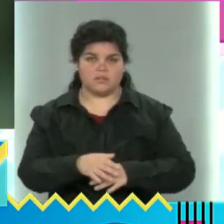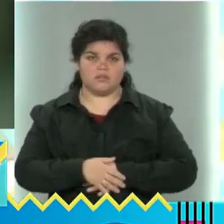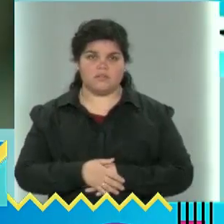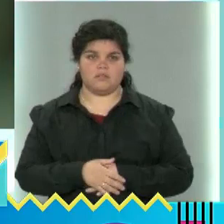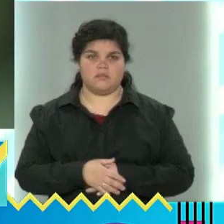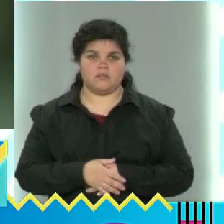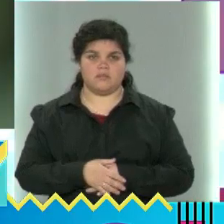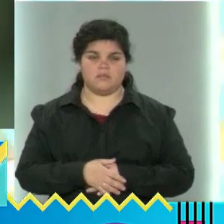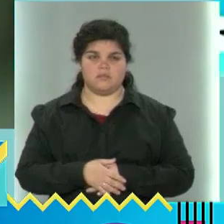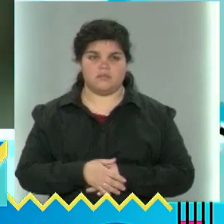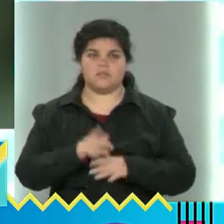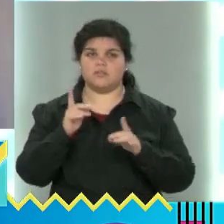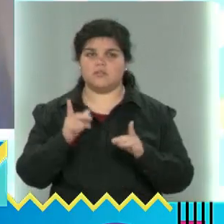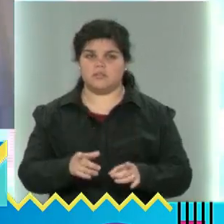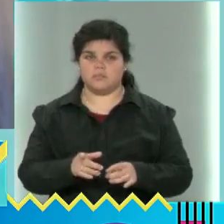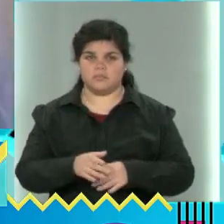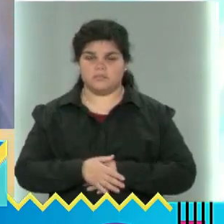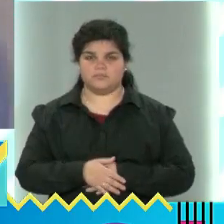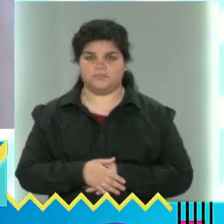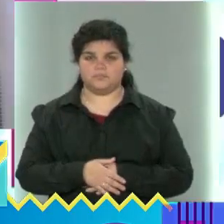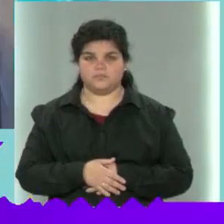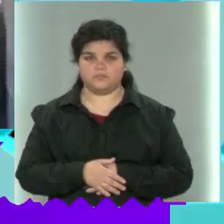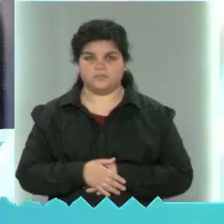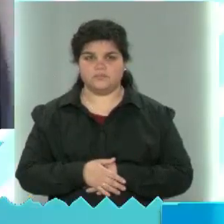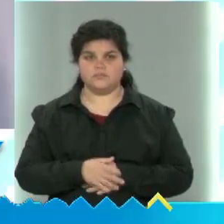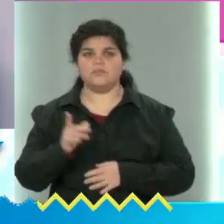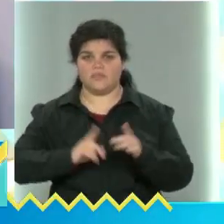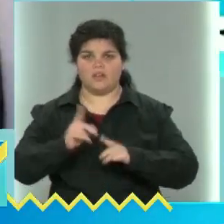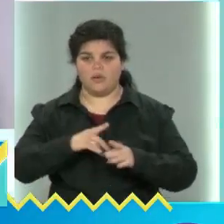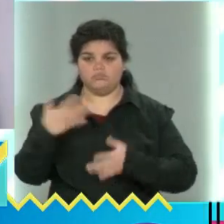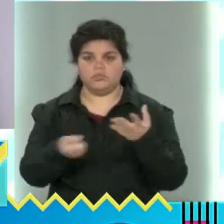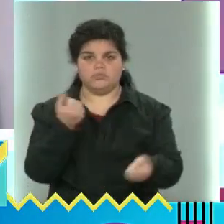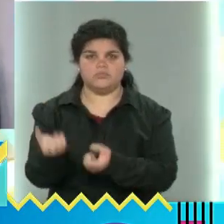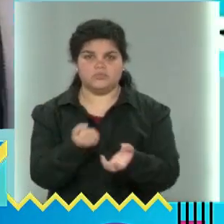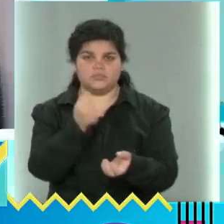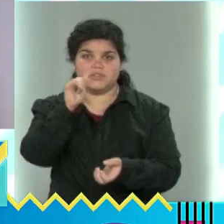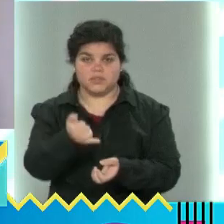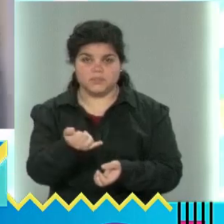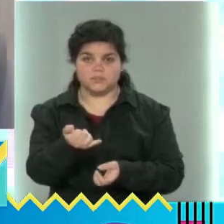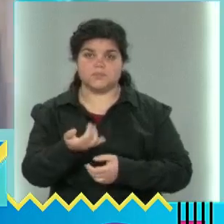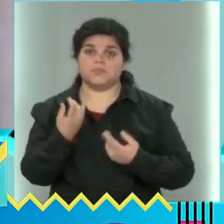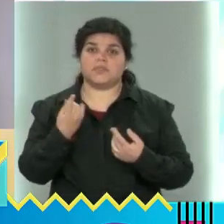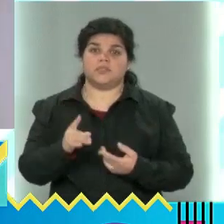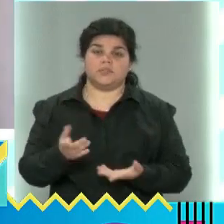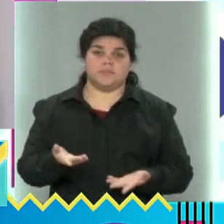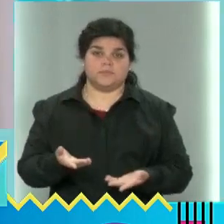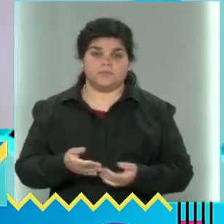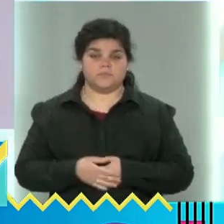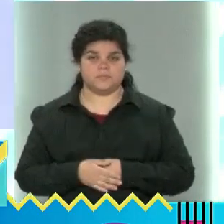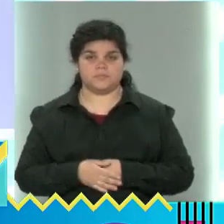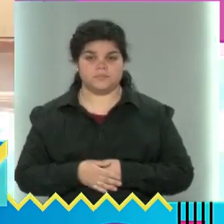Me parece positivo que se hagan cosas, porque algunas se pueden aprovechar. Pero si